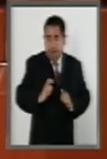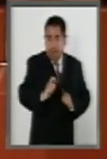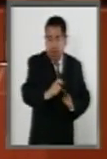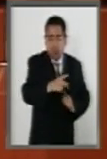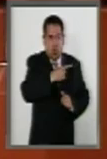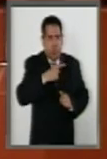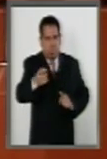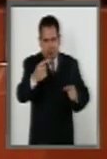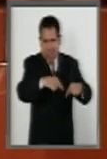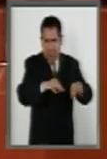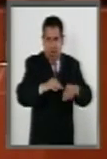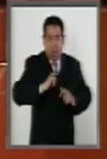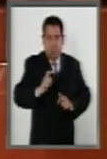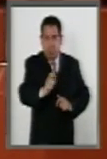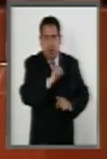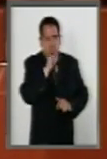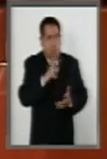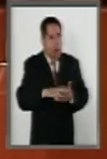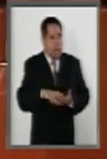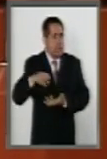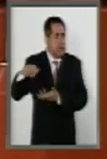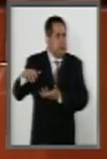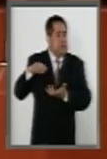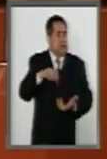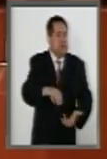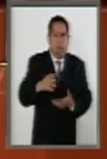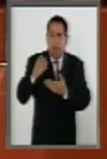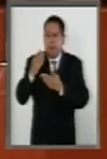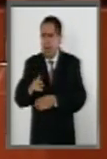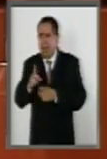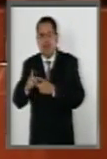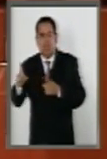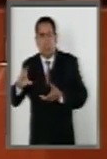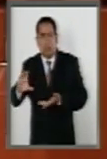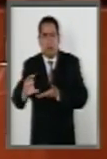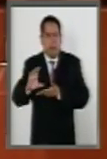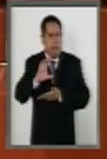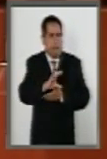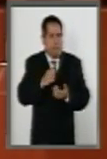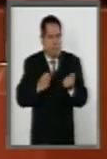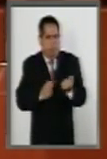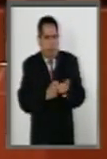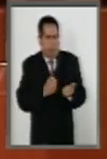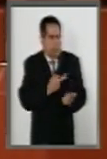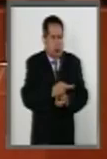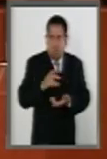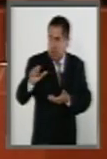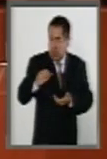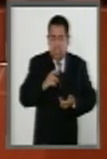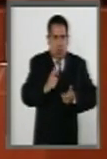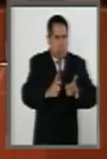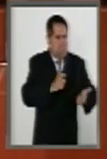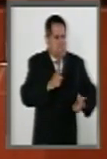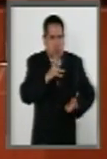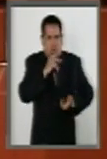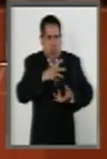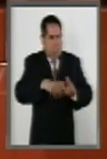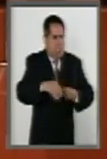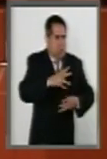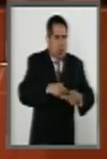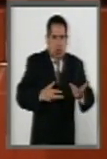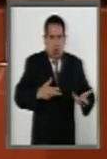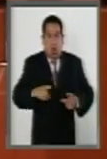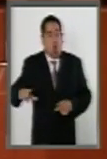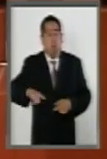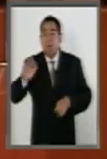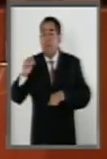proveedores, ya recibió financiamientos de la banca de desarrollo y como resultaron insuficientes, el gobierno